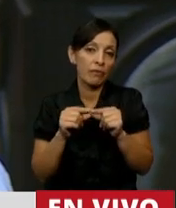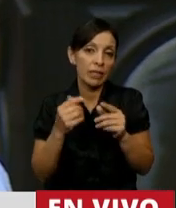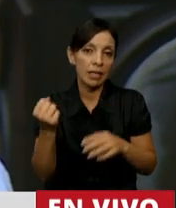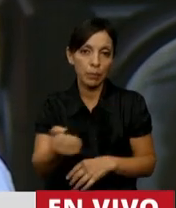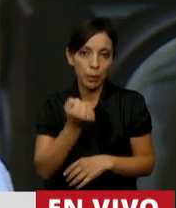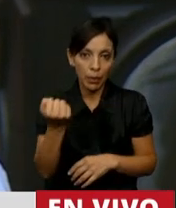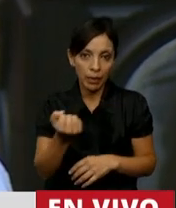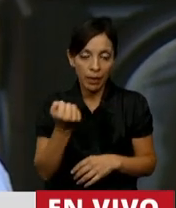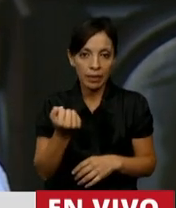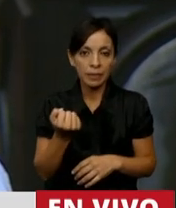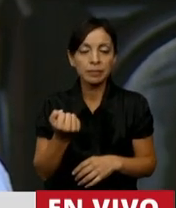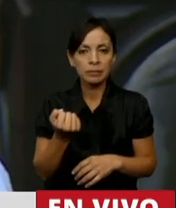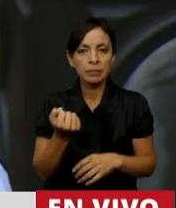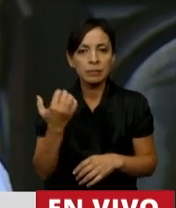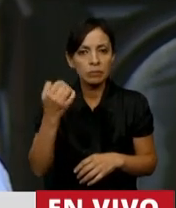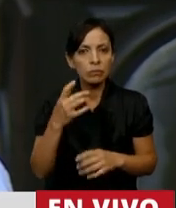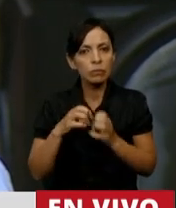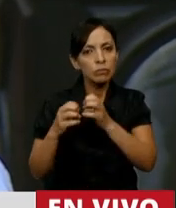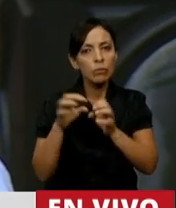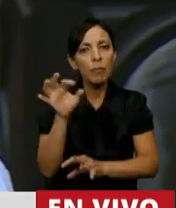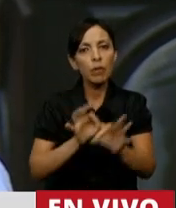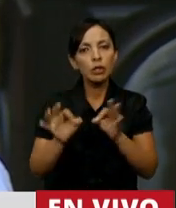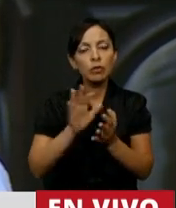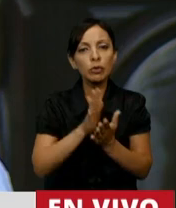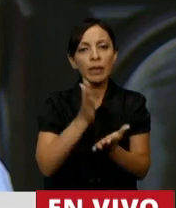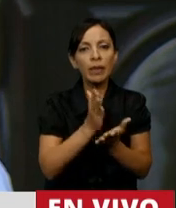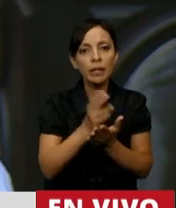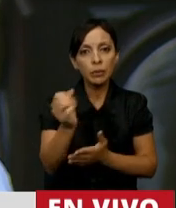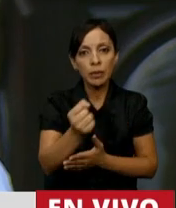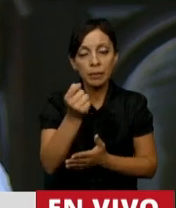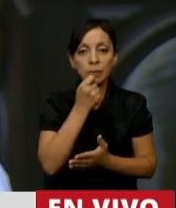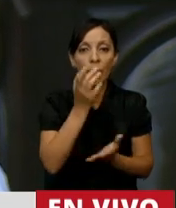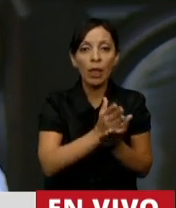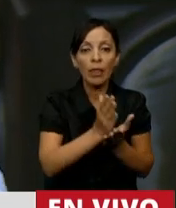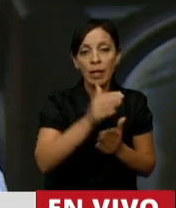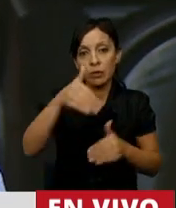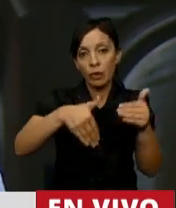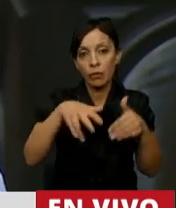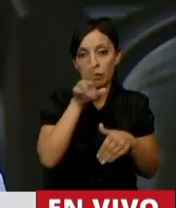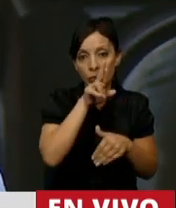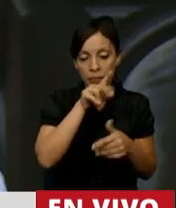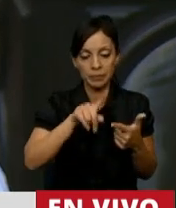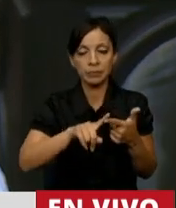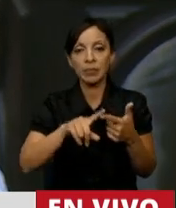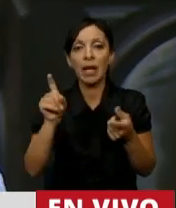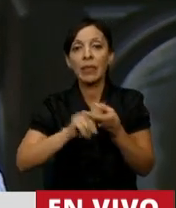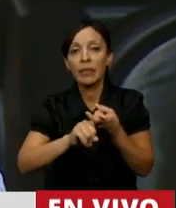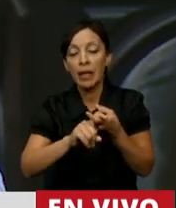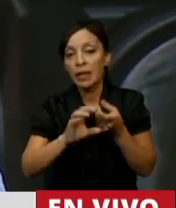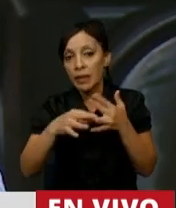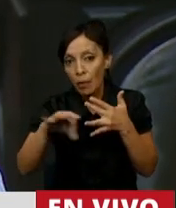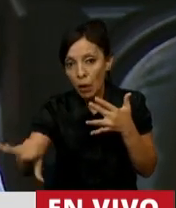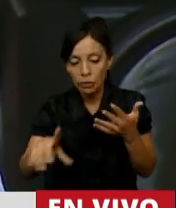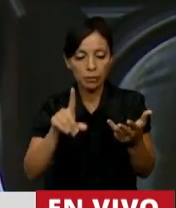debatido derechos sociales importantes el derecho al voto femenino el divorcio el matrimonio